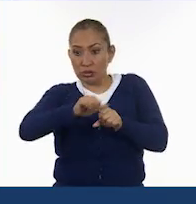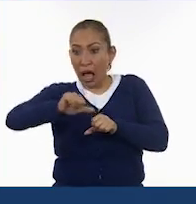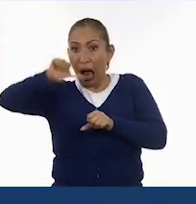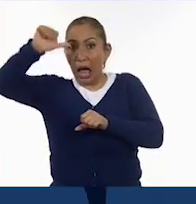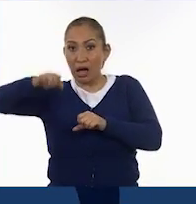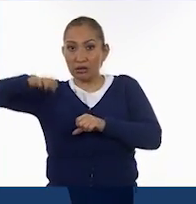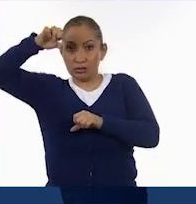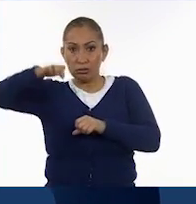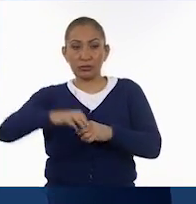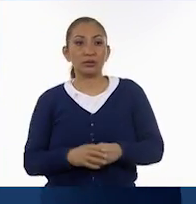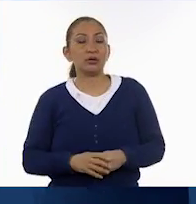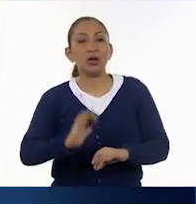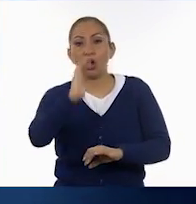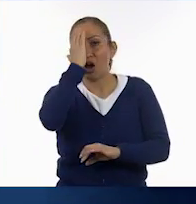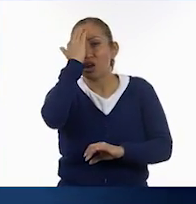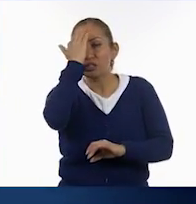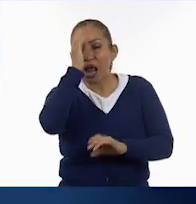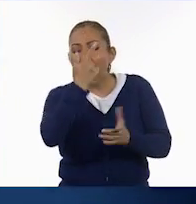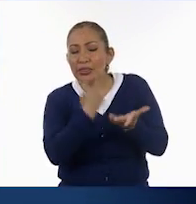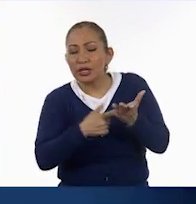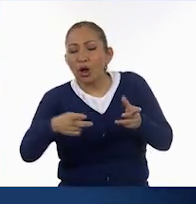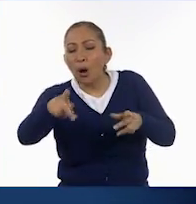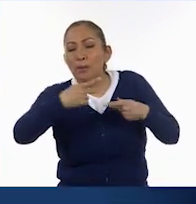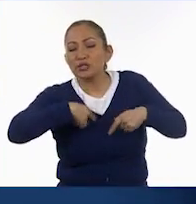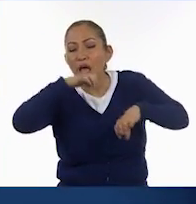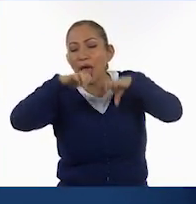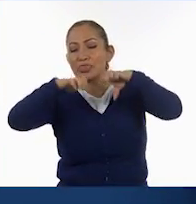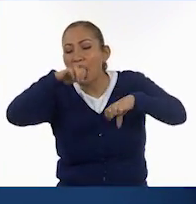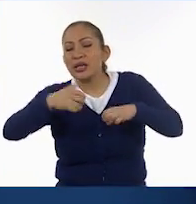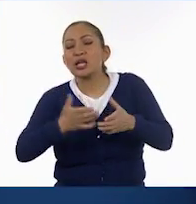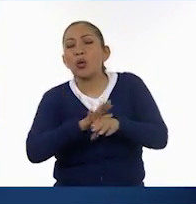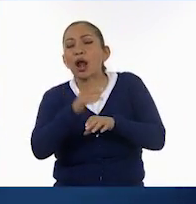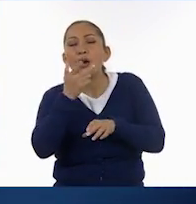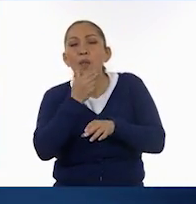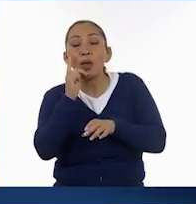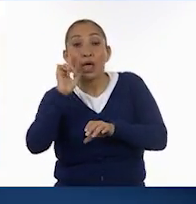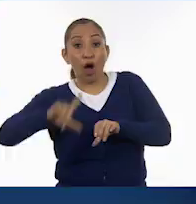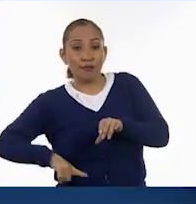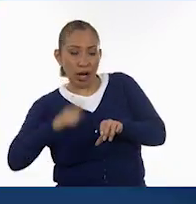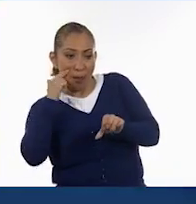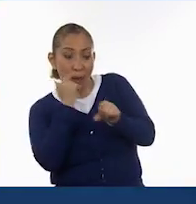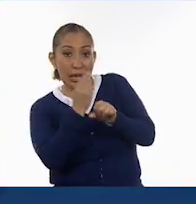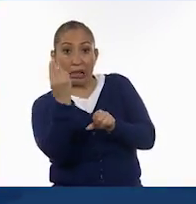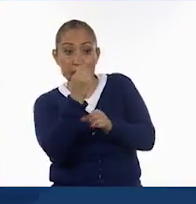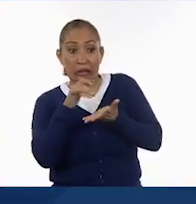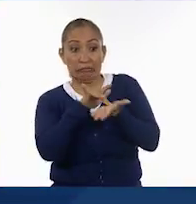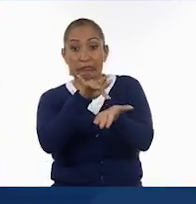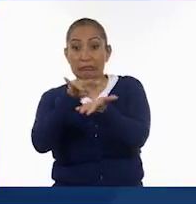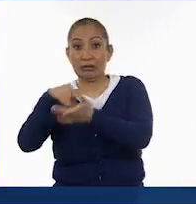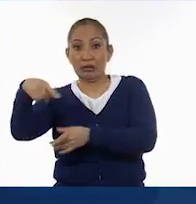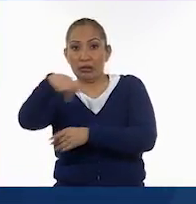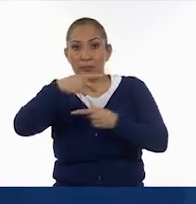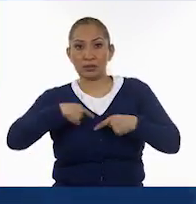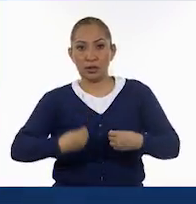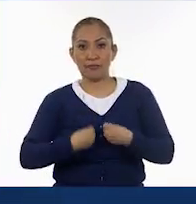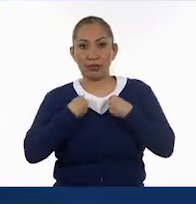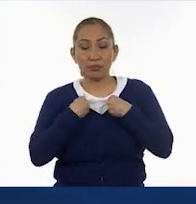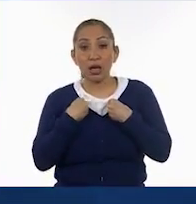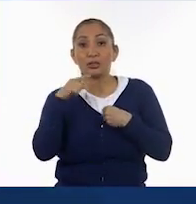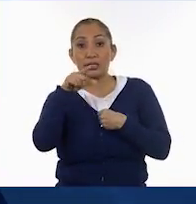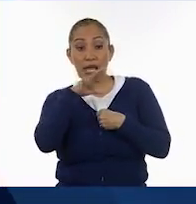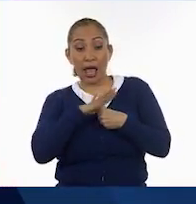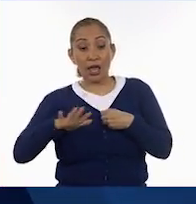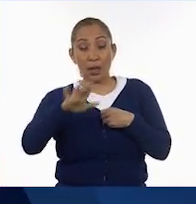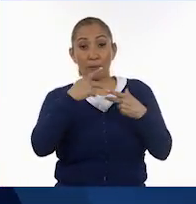años. conocer la estructura de la población permite que los gobiernos identifiquen los requerimientos de sus habitantes. Si domina